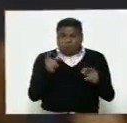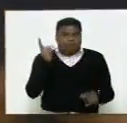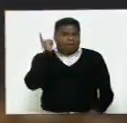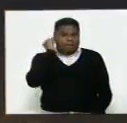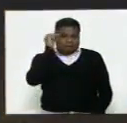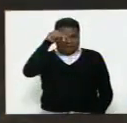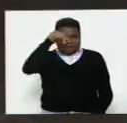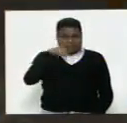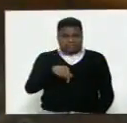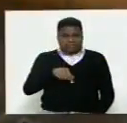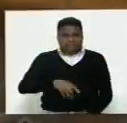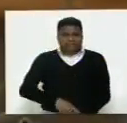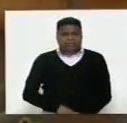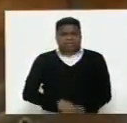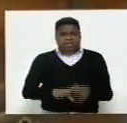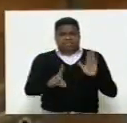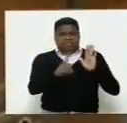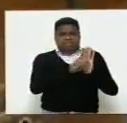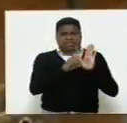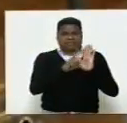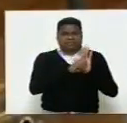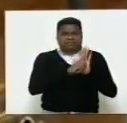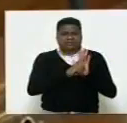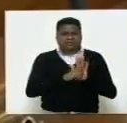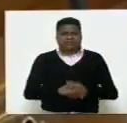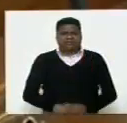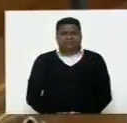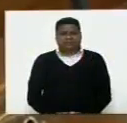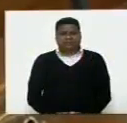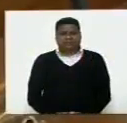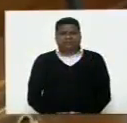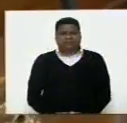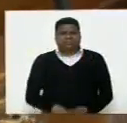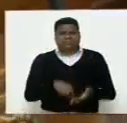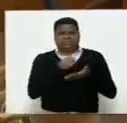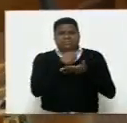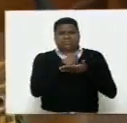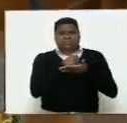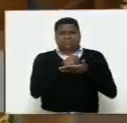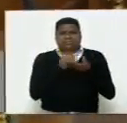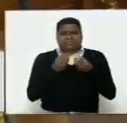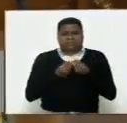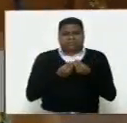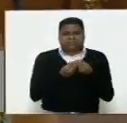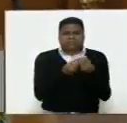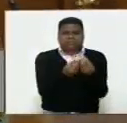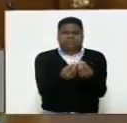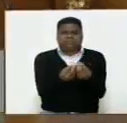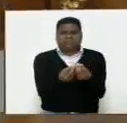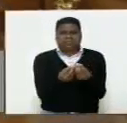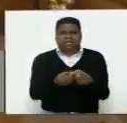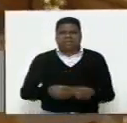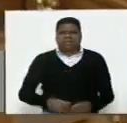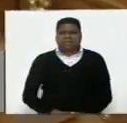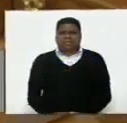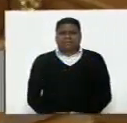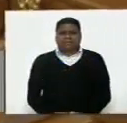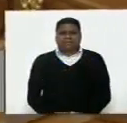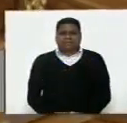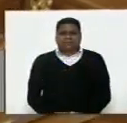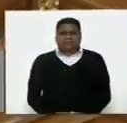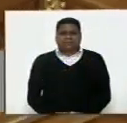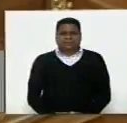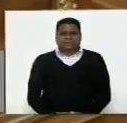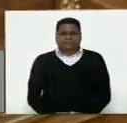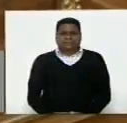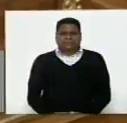todas, tengan derecho a un acompañamiento durante la gestación, durante